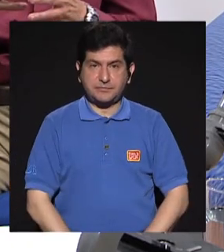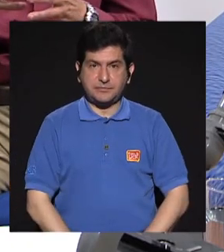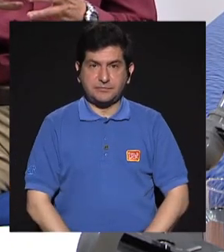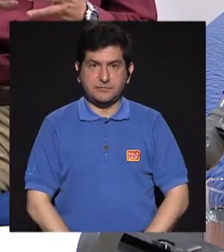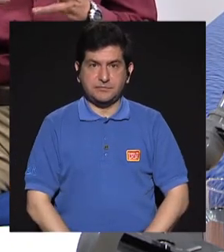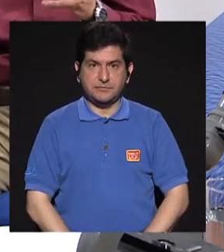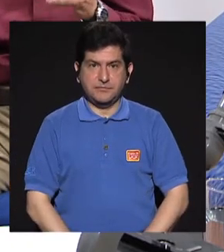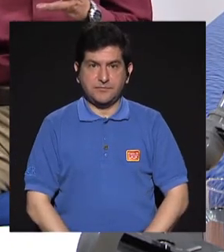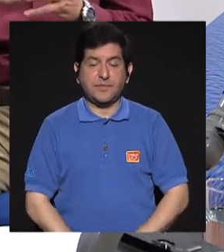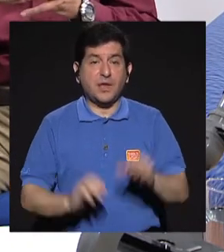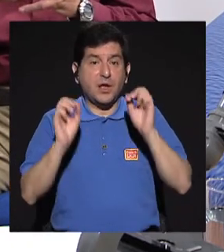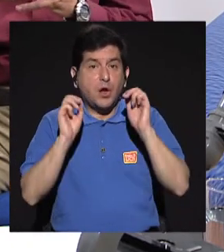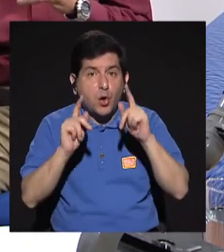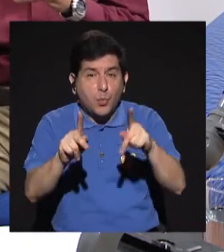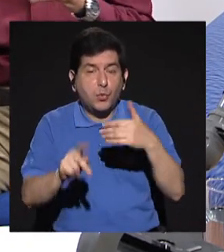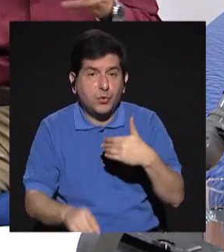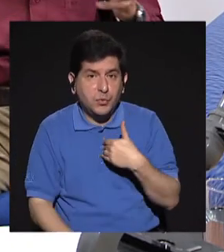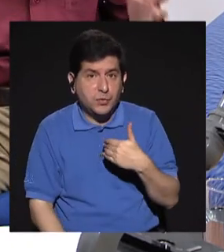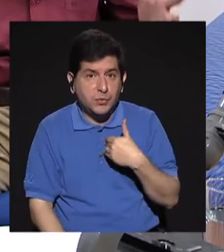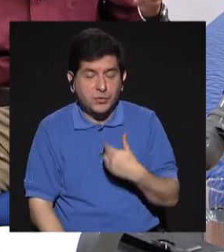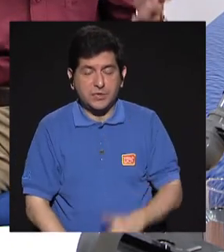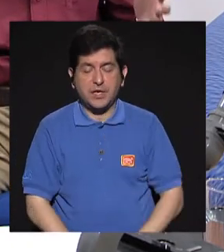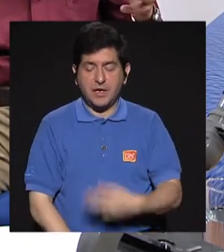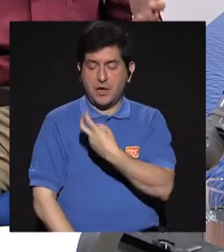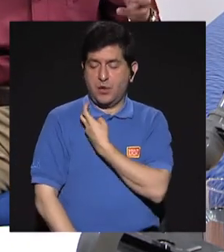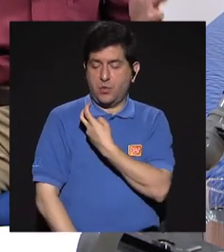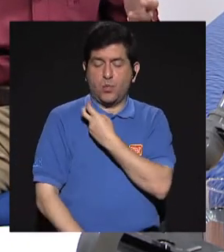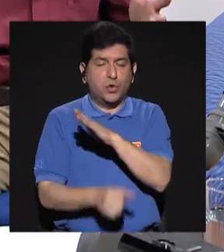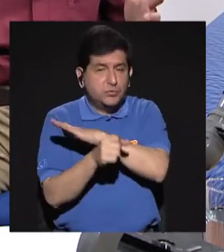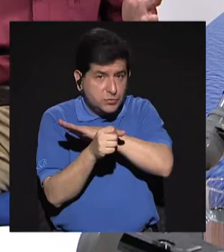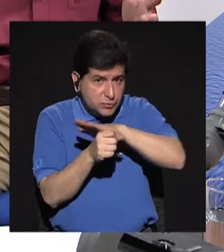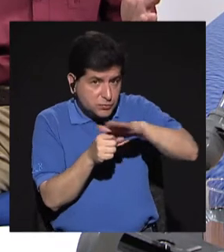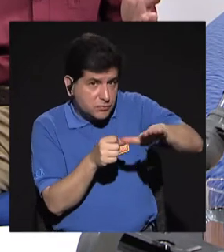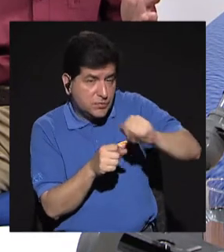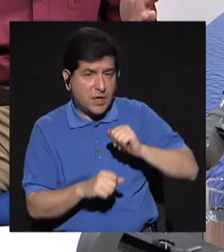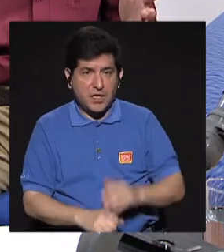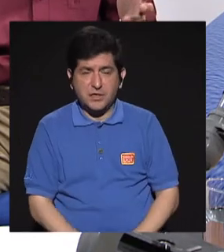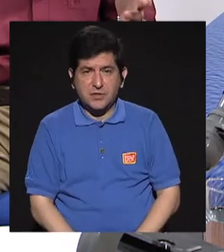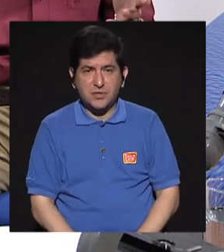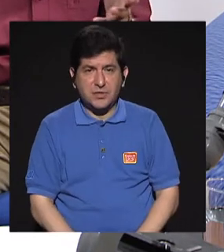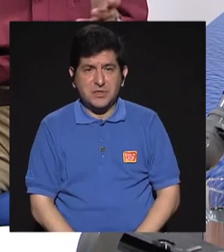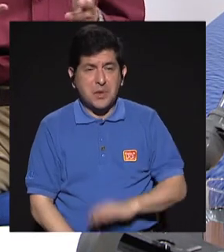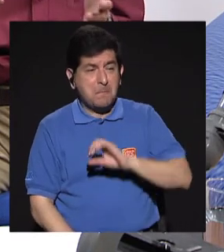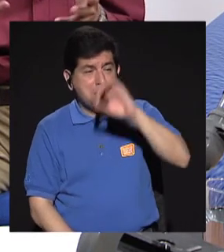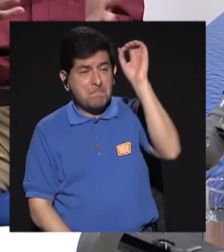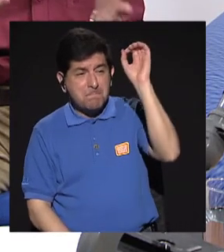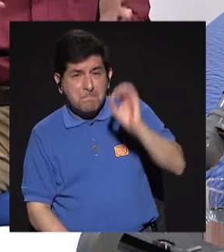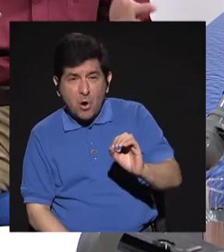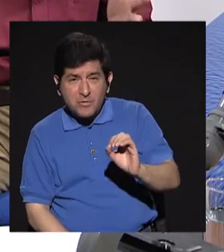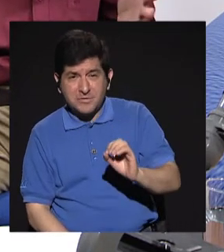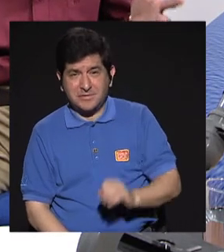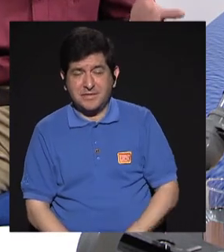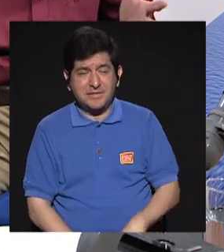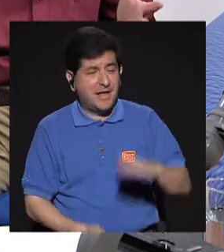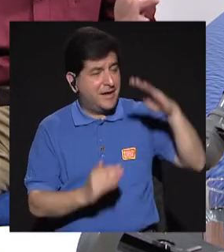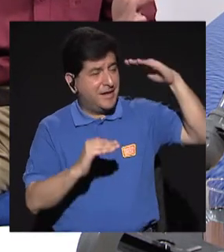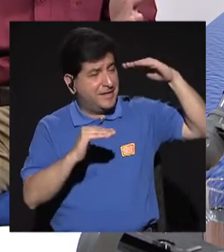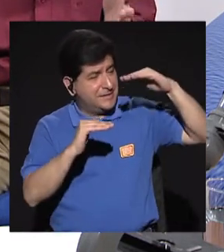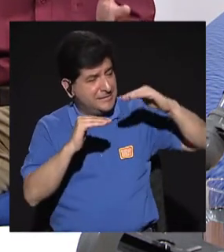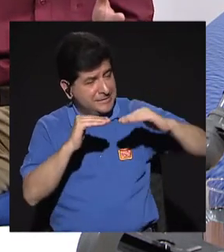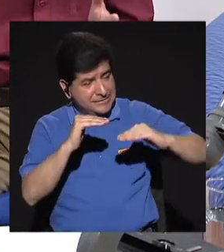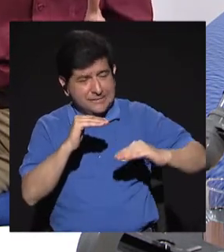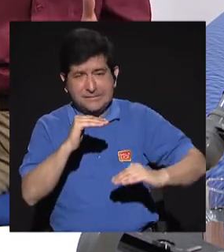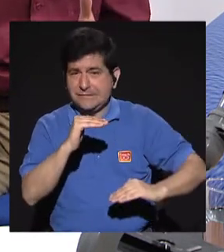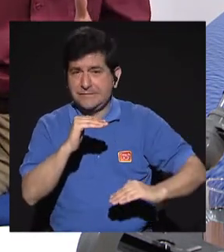de que de que la posibilidad de tener el esqueleto completo es la probabilidad de tener el secreto